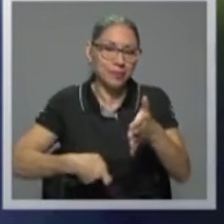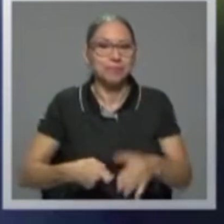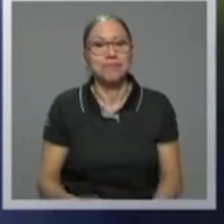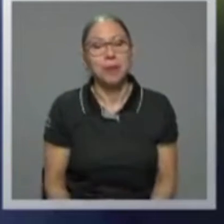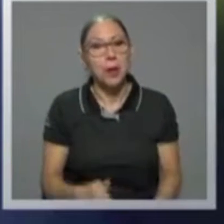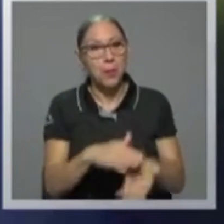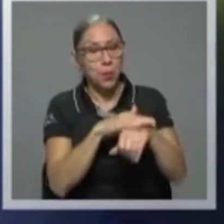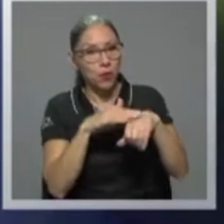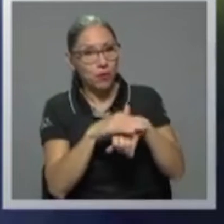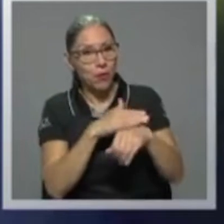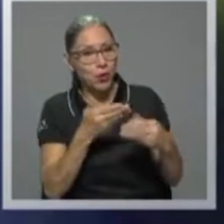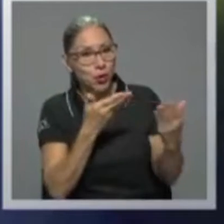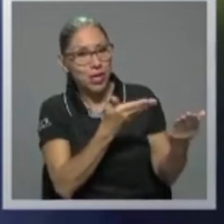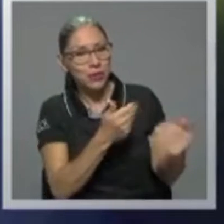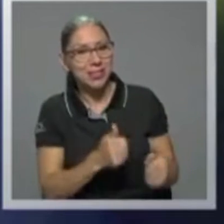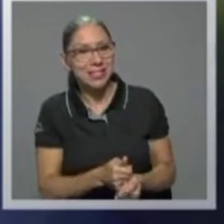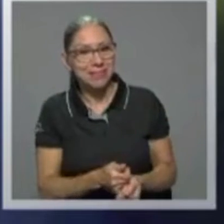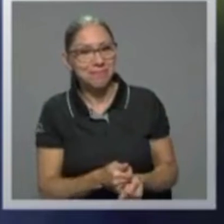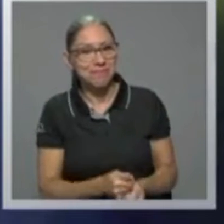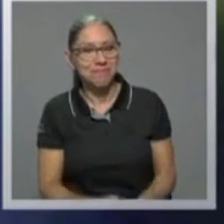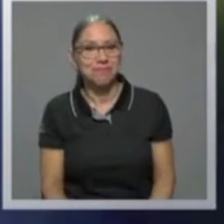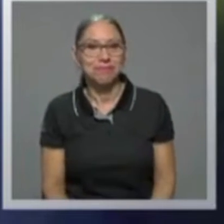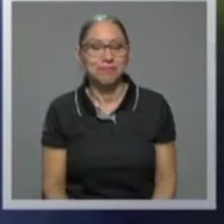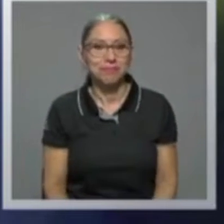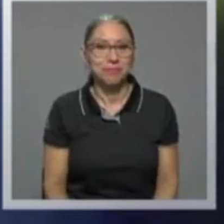Por favor, doña Yulisa, adelante.